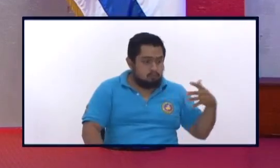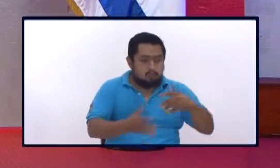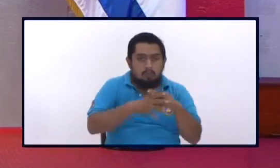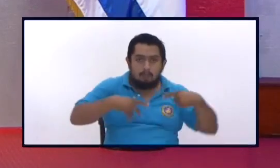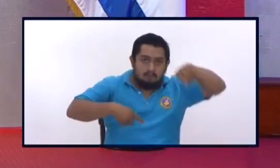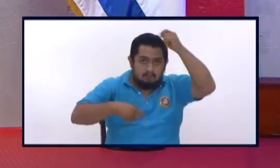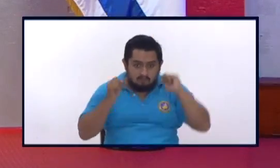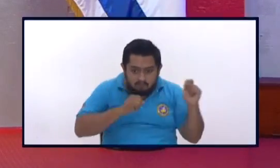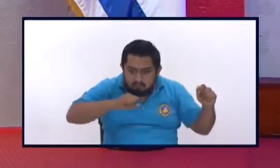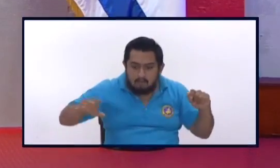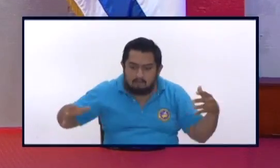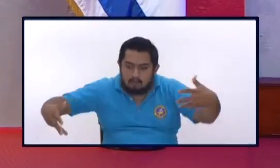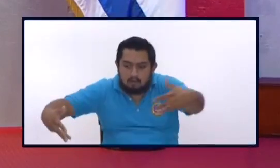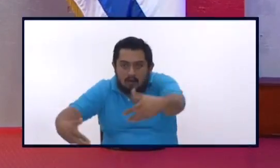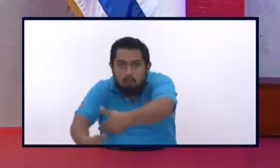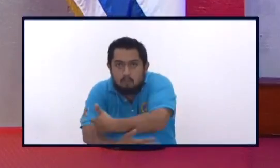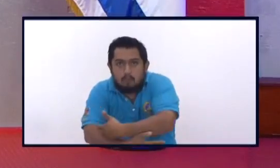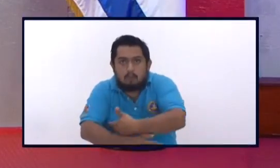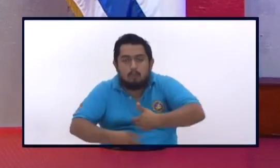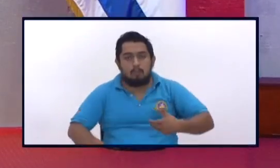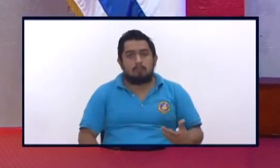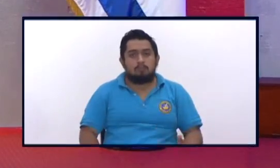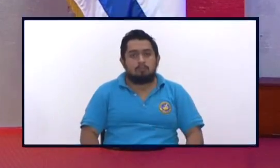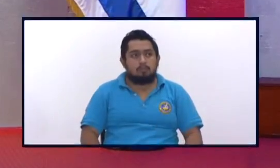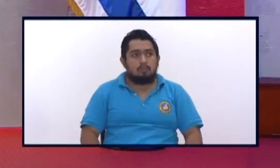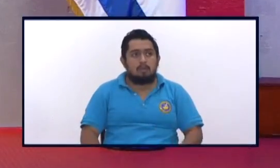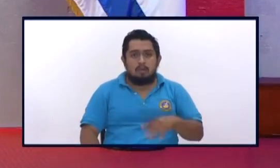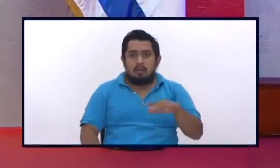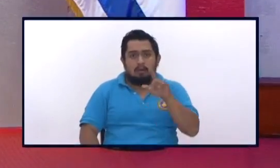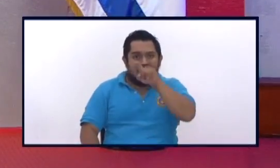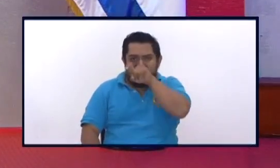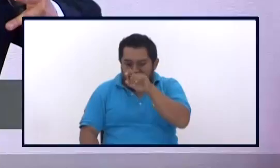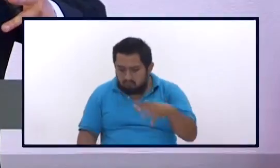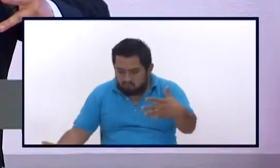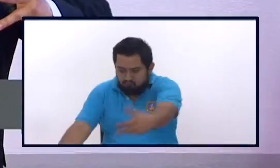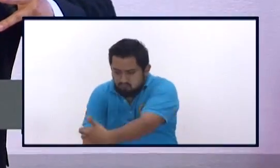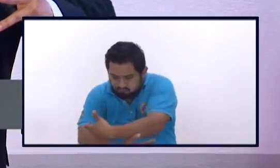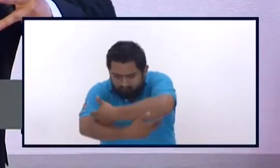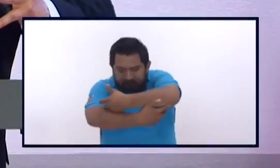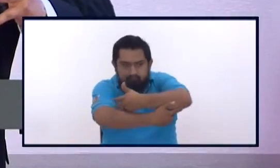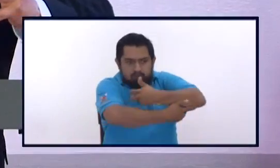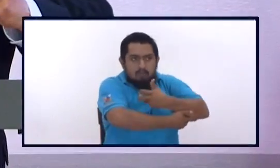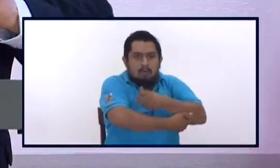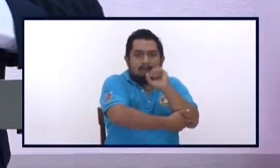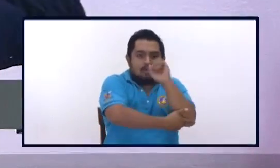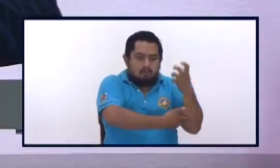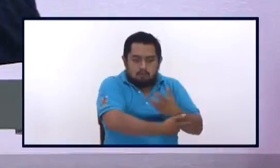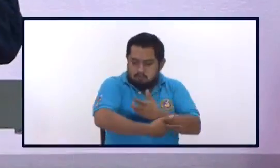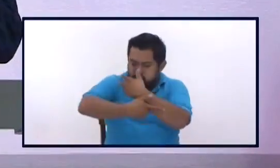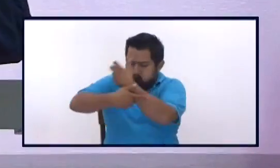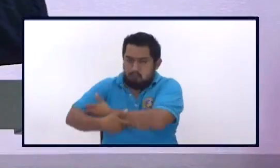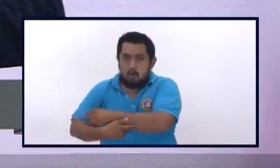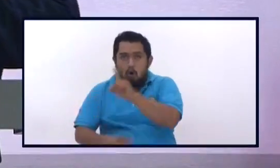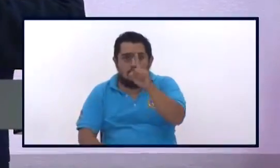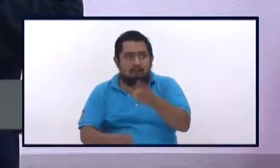edredón con una colcha o una toalla envolvió al águila y la agarro dice el tipo que una vez